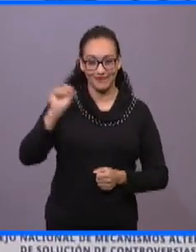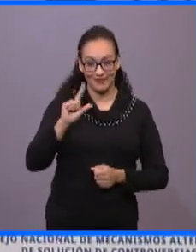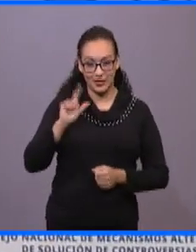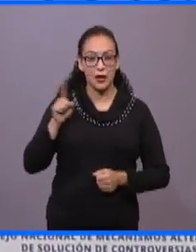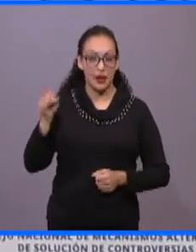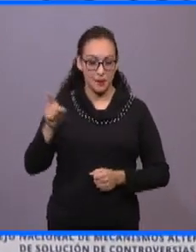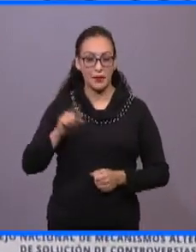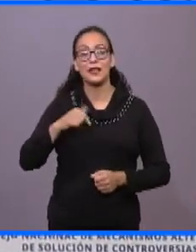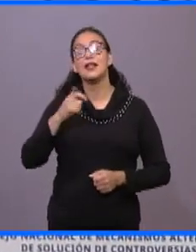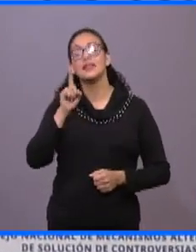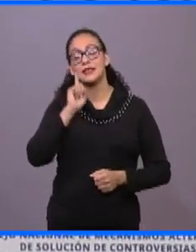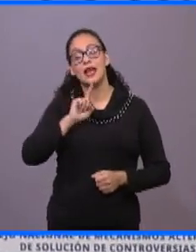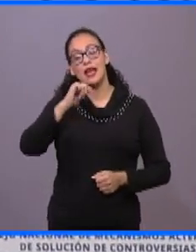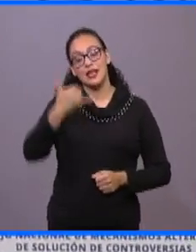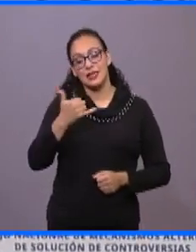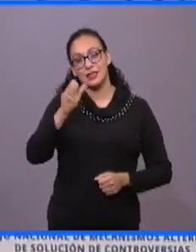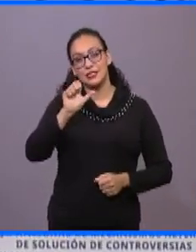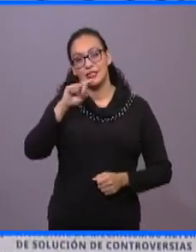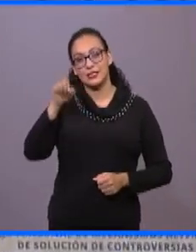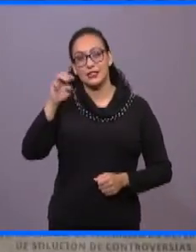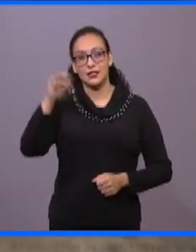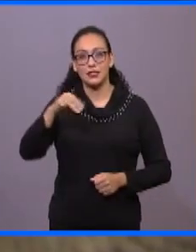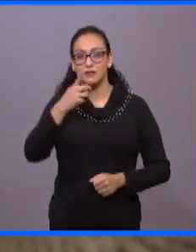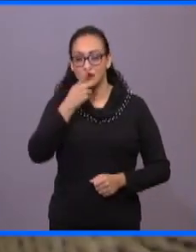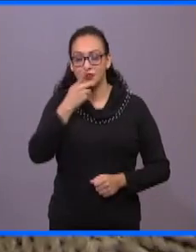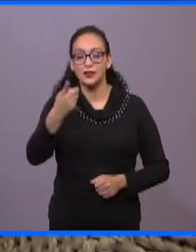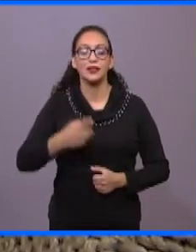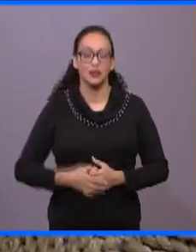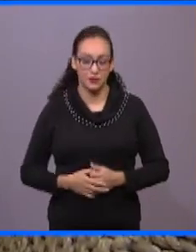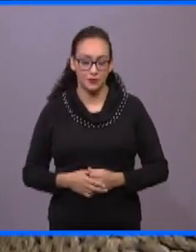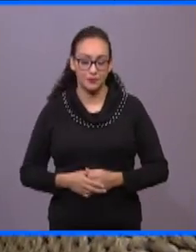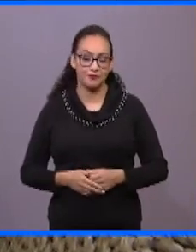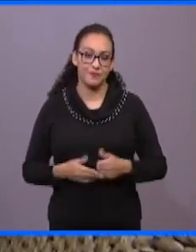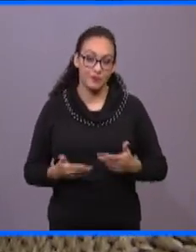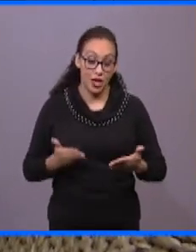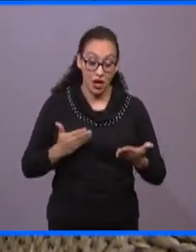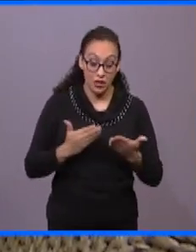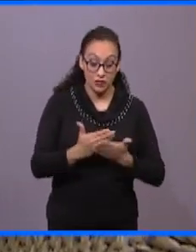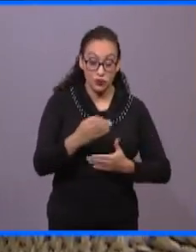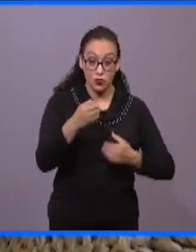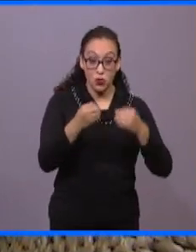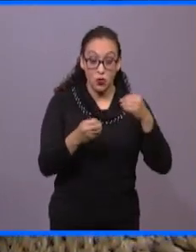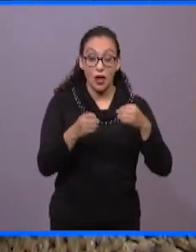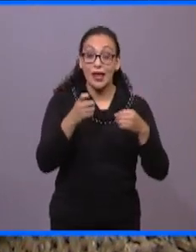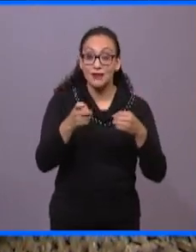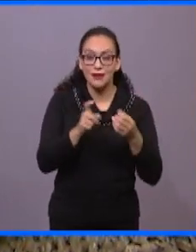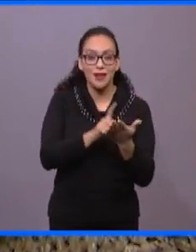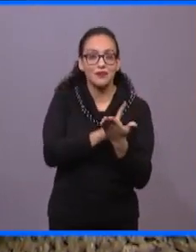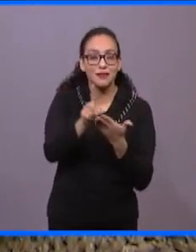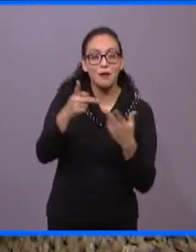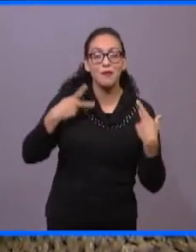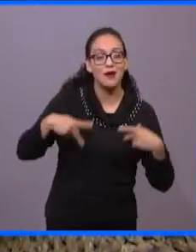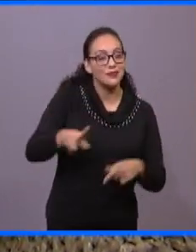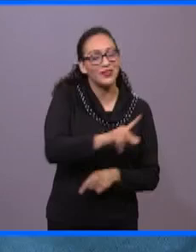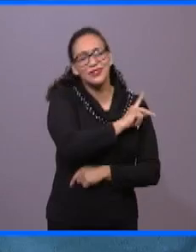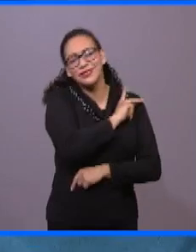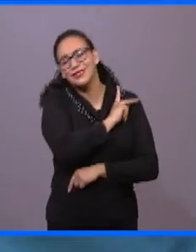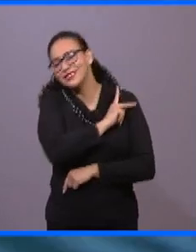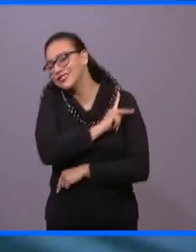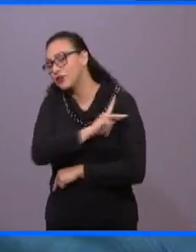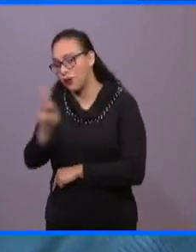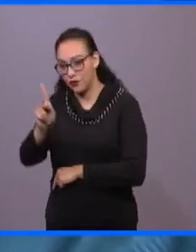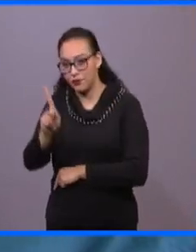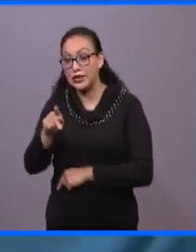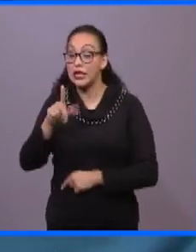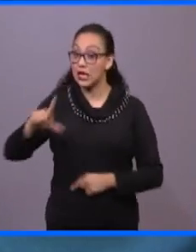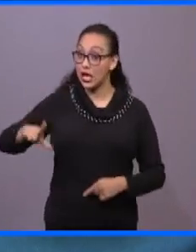de Justicia de la Nación, Yasmín Esquivel Moza, afirmó que el acceso a la justicia es un derecho de todas las personas y deber